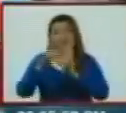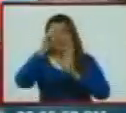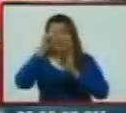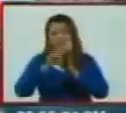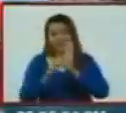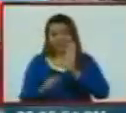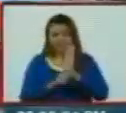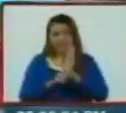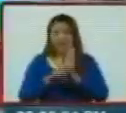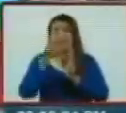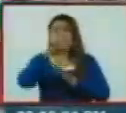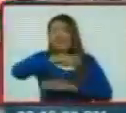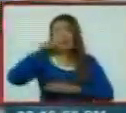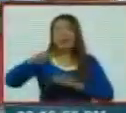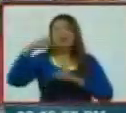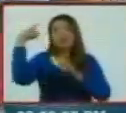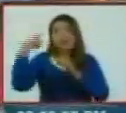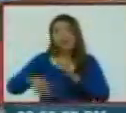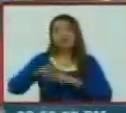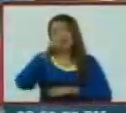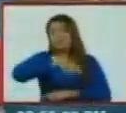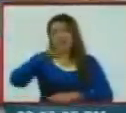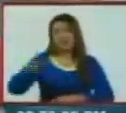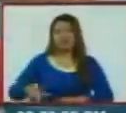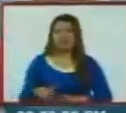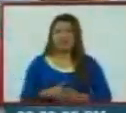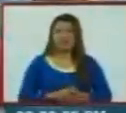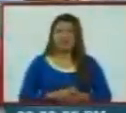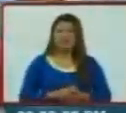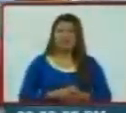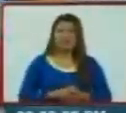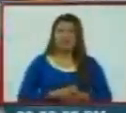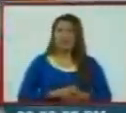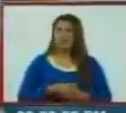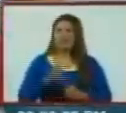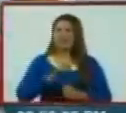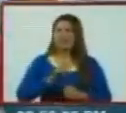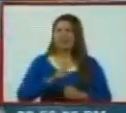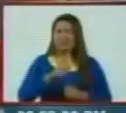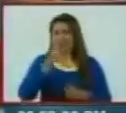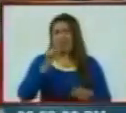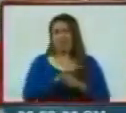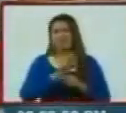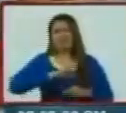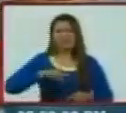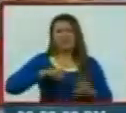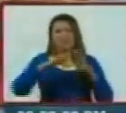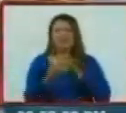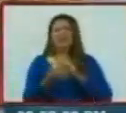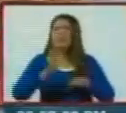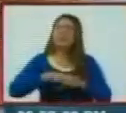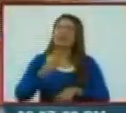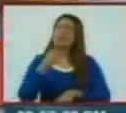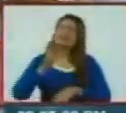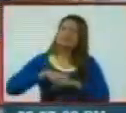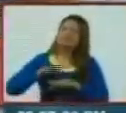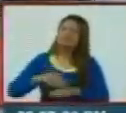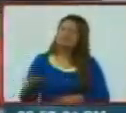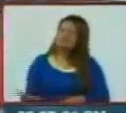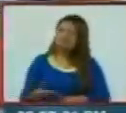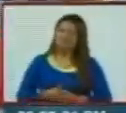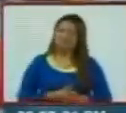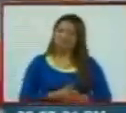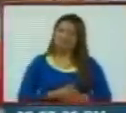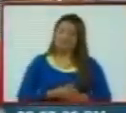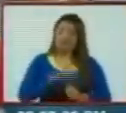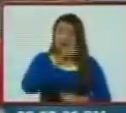y ciudadanos del resto de los vecinos. No desestimen a los barrios, no desestimen a nosotros. ¿Por qué le decimos esto? Porque esta